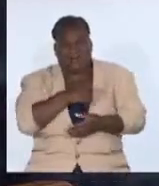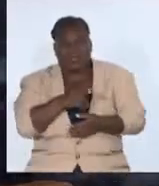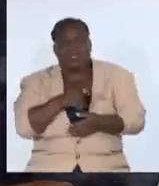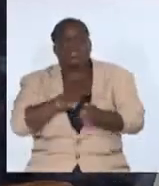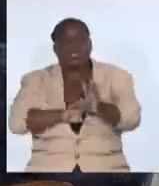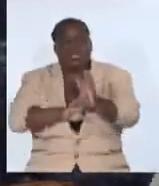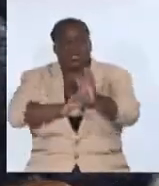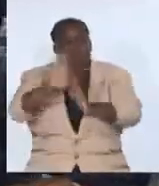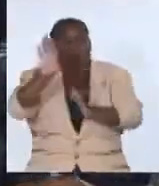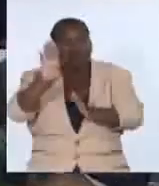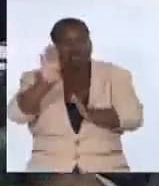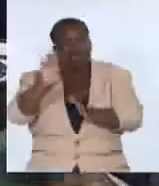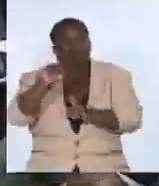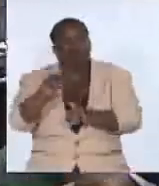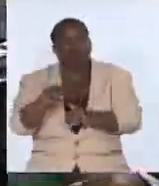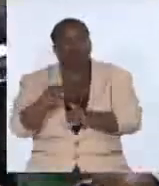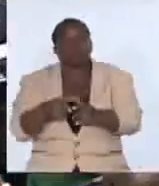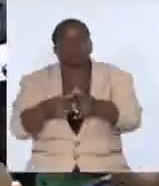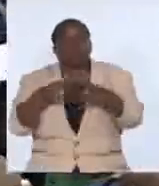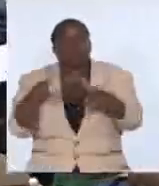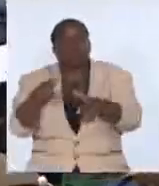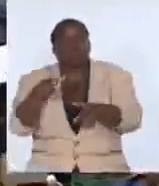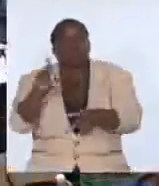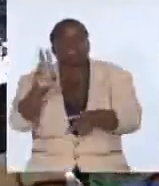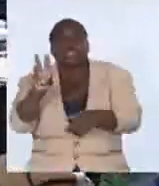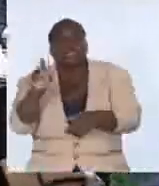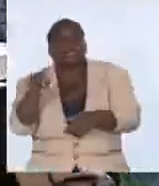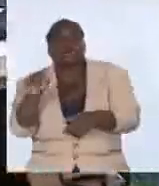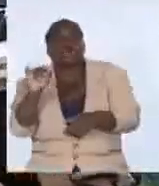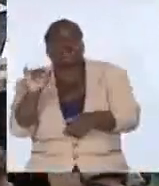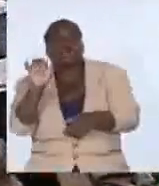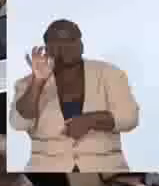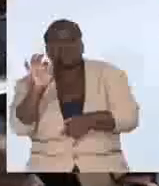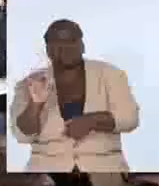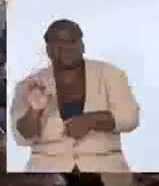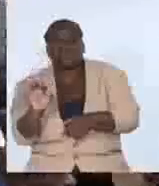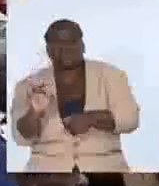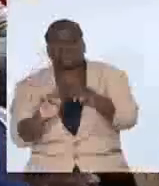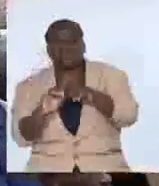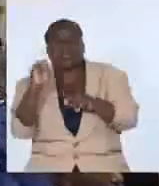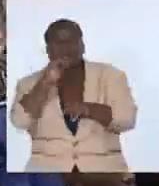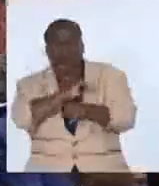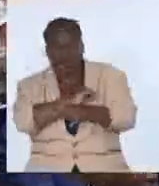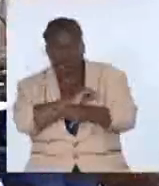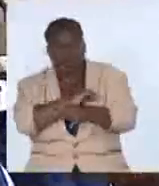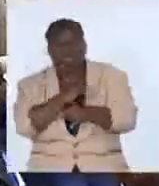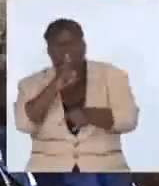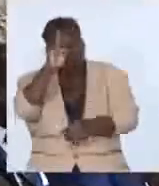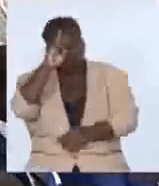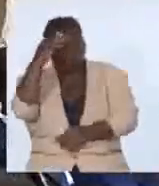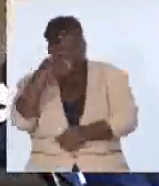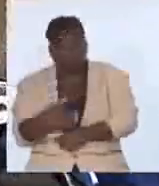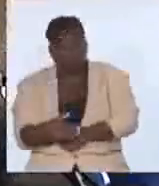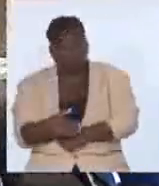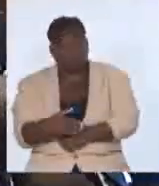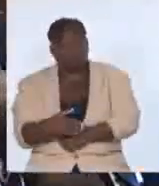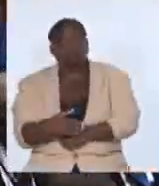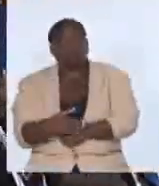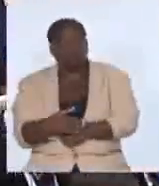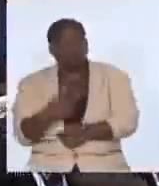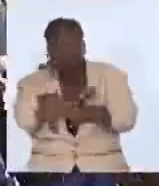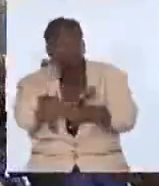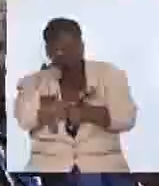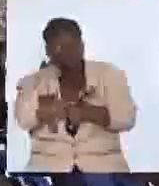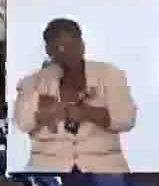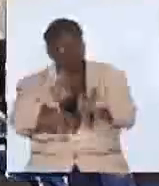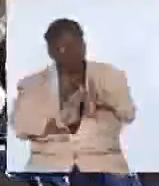creciendo un 3,6%, las tecnologías relacionadas con la salud continuaron registrando el crecimiento más